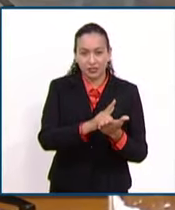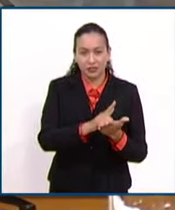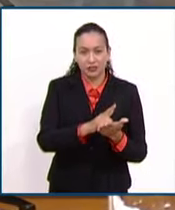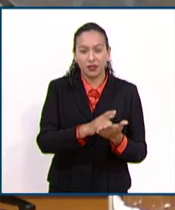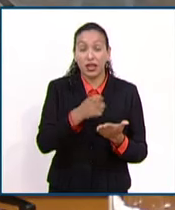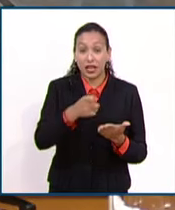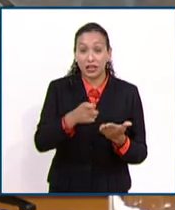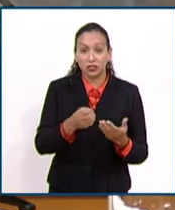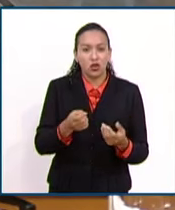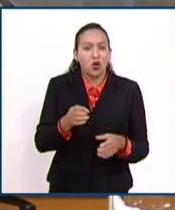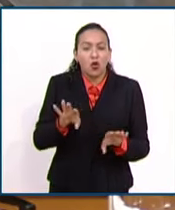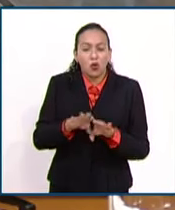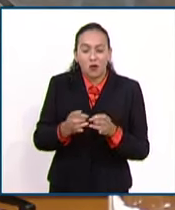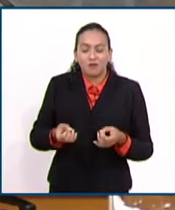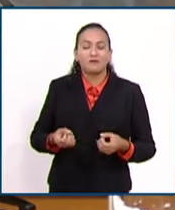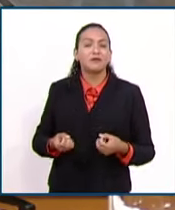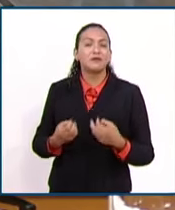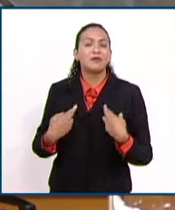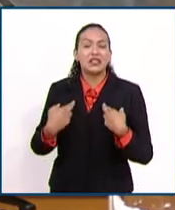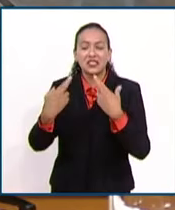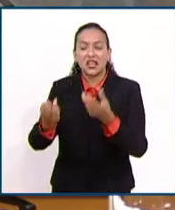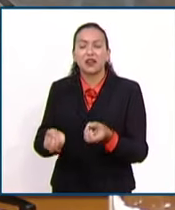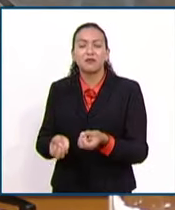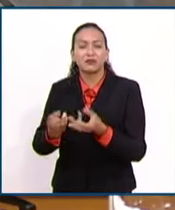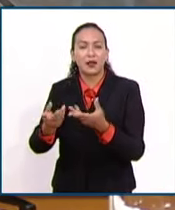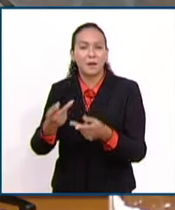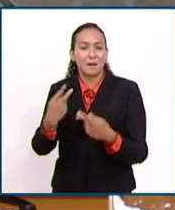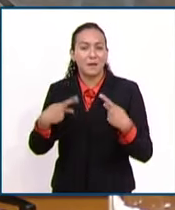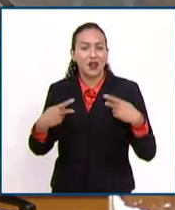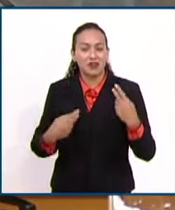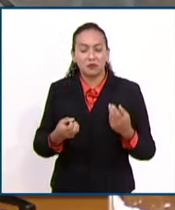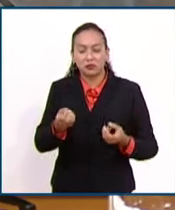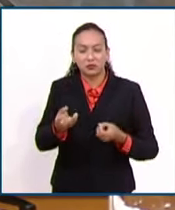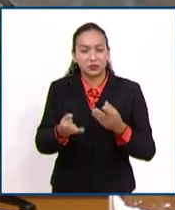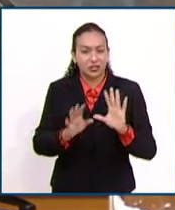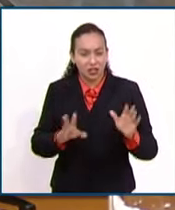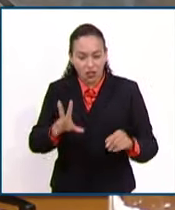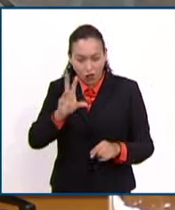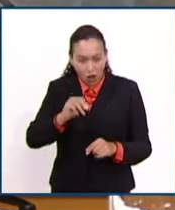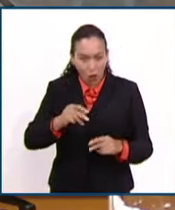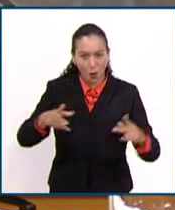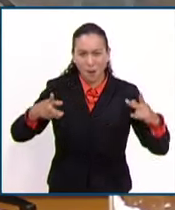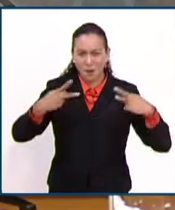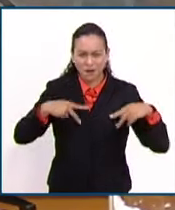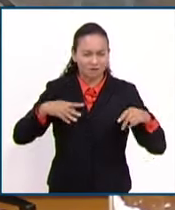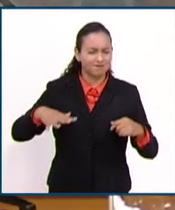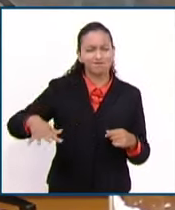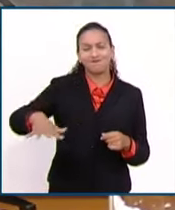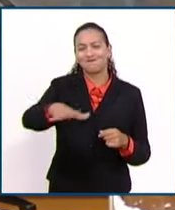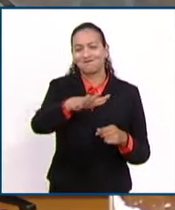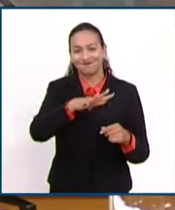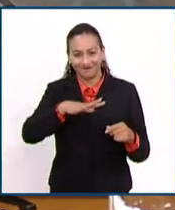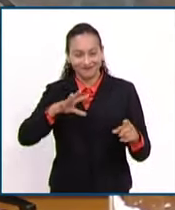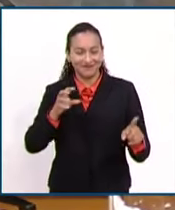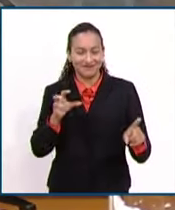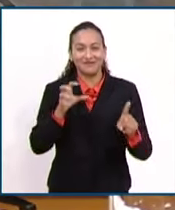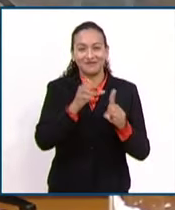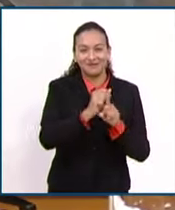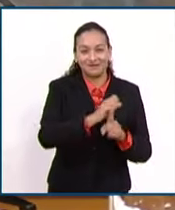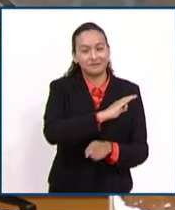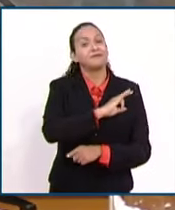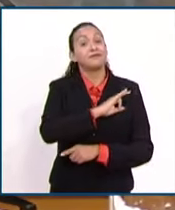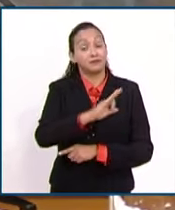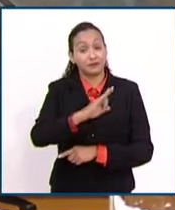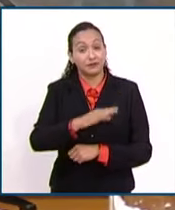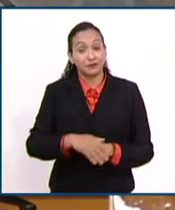debe ser un privilegio para unos cuantos, sino algo alcanzable para todas las